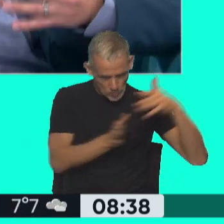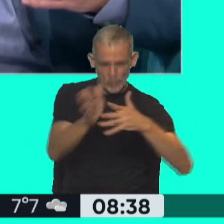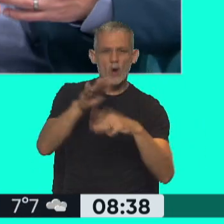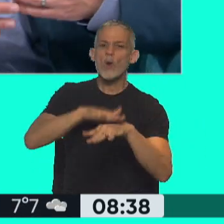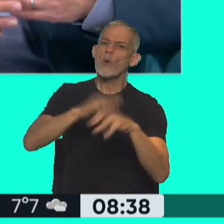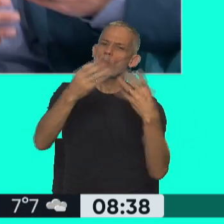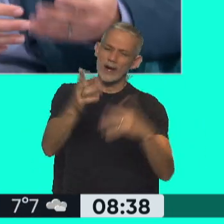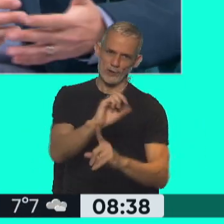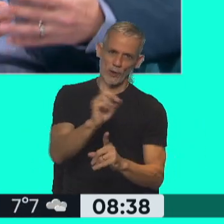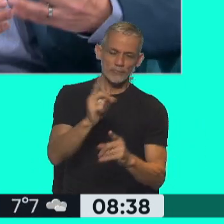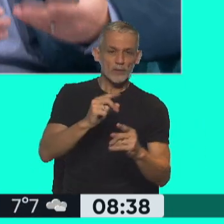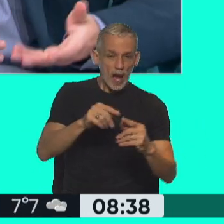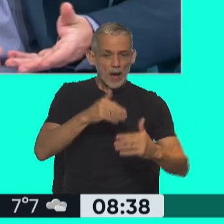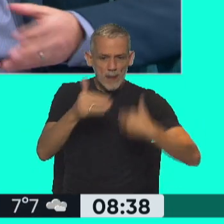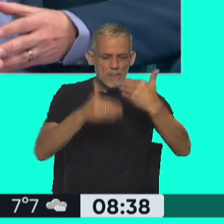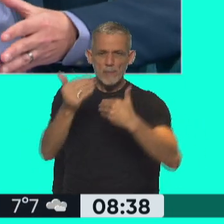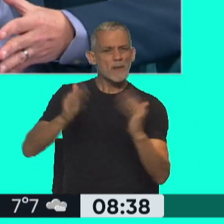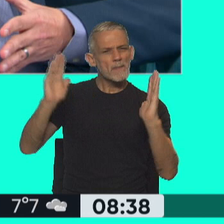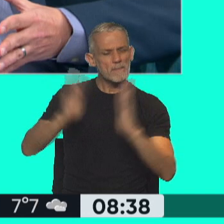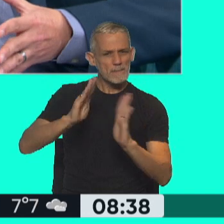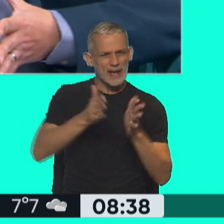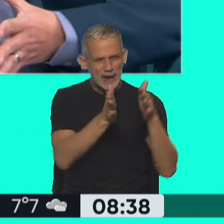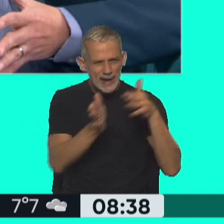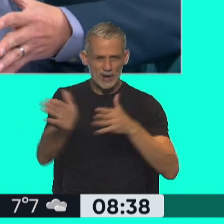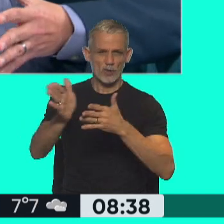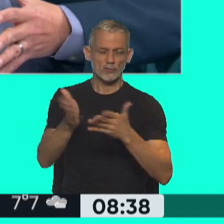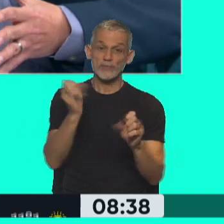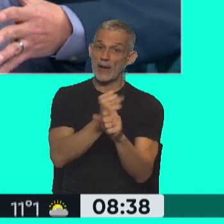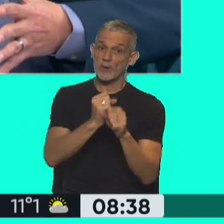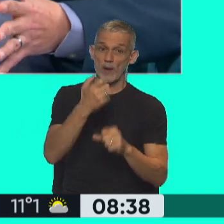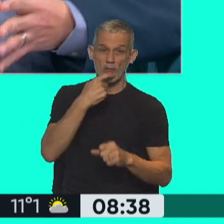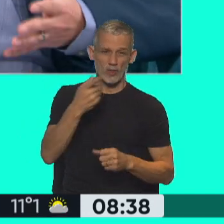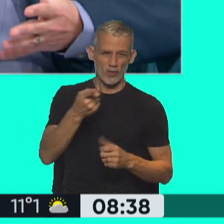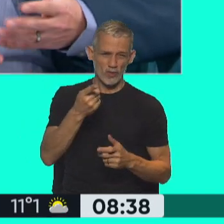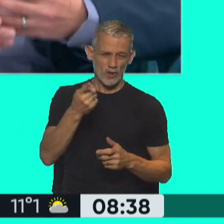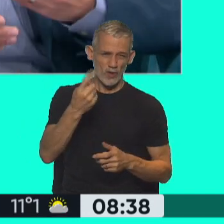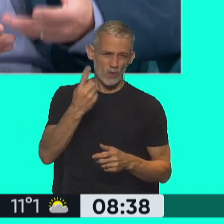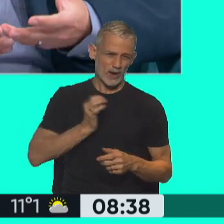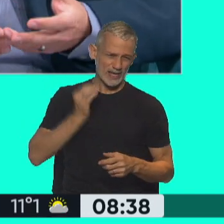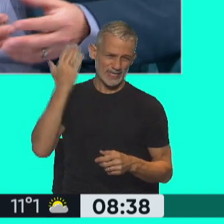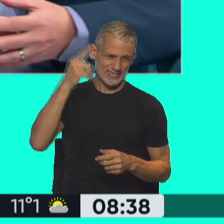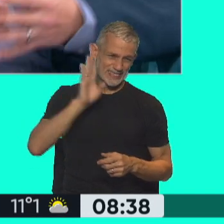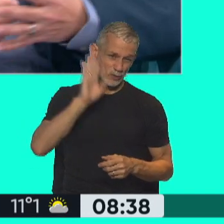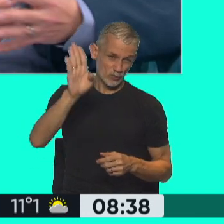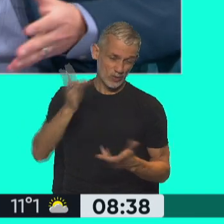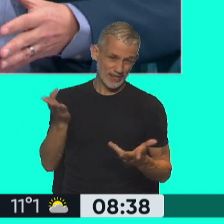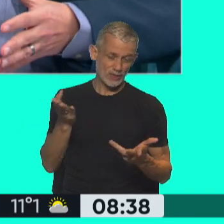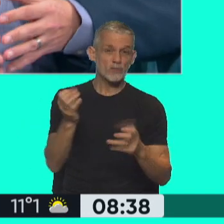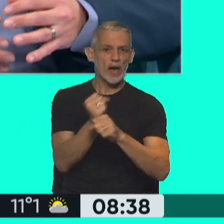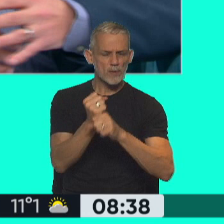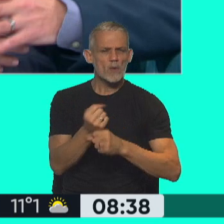pero modificar la progresión o la evolución. Se ha aprobado una droga en Estados Unidos hace un año para la enfermedad de Alzheimer con